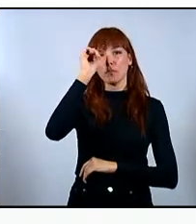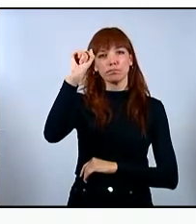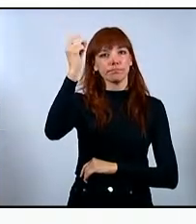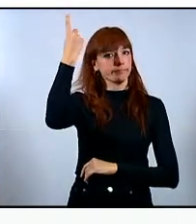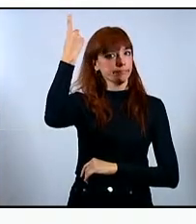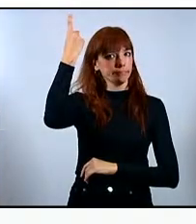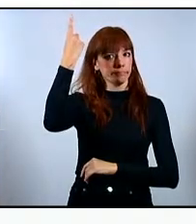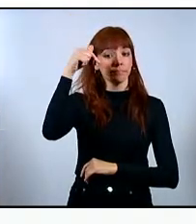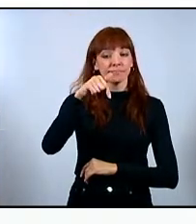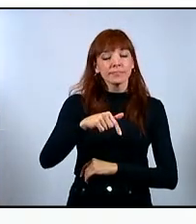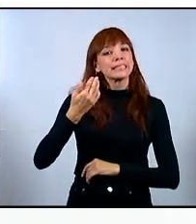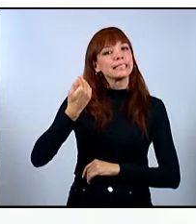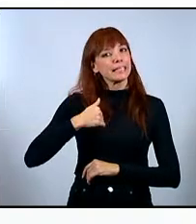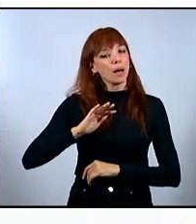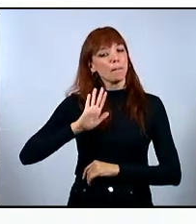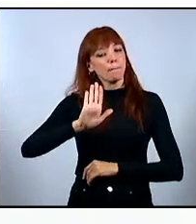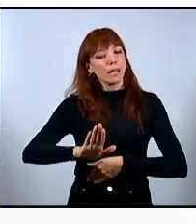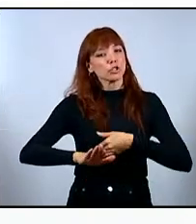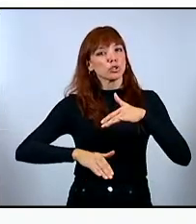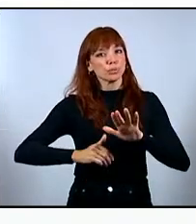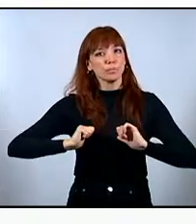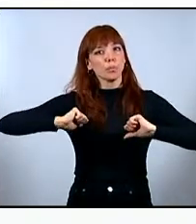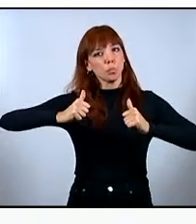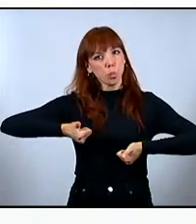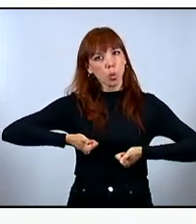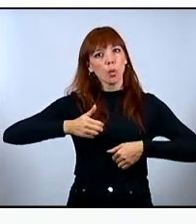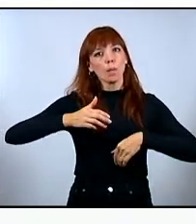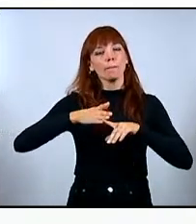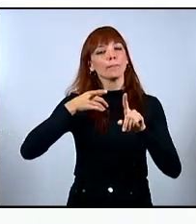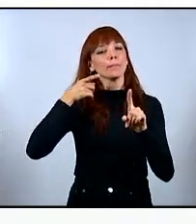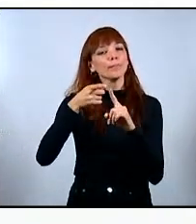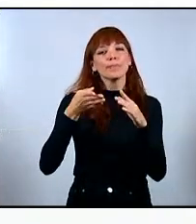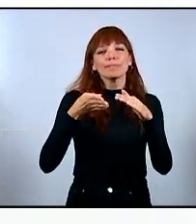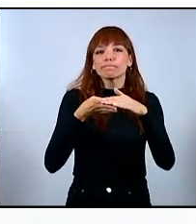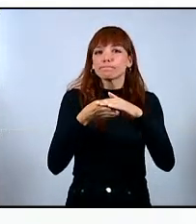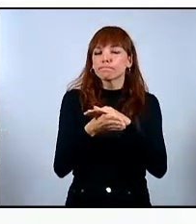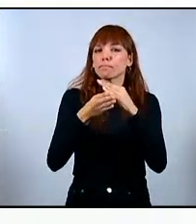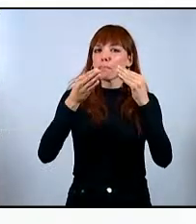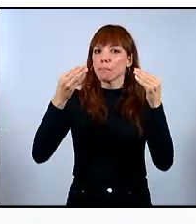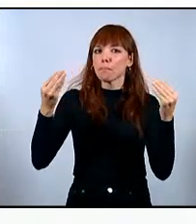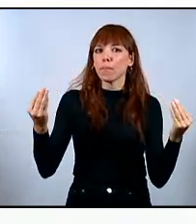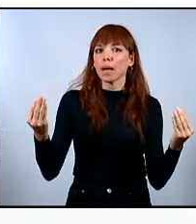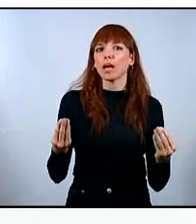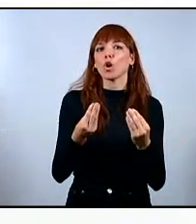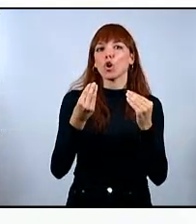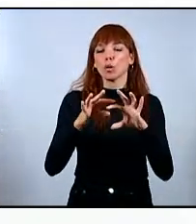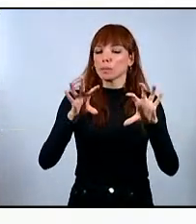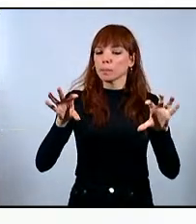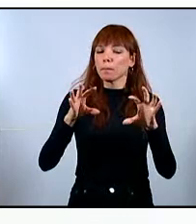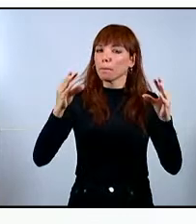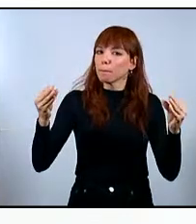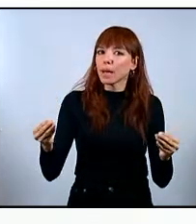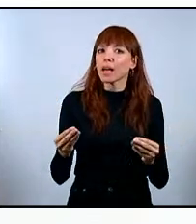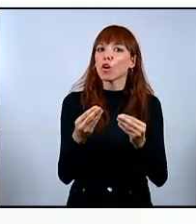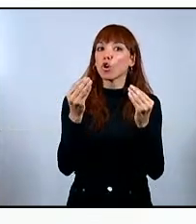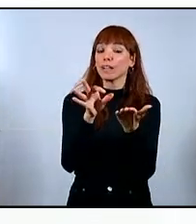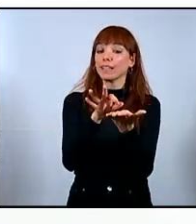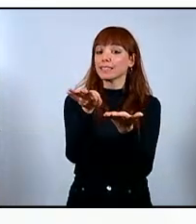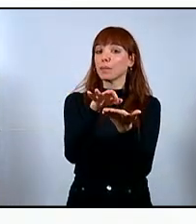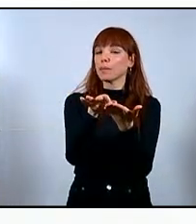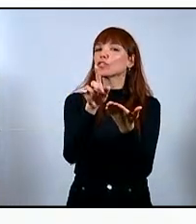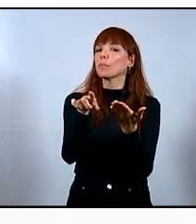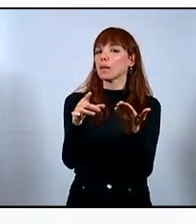hemos empezado a dar pasos mejorando la accesibilidad, el mobiliario y también la gestión de servicios en las estaciones